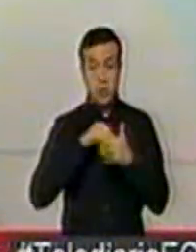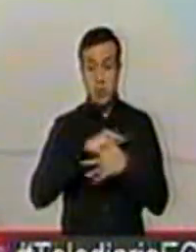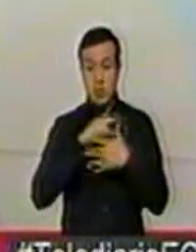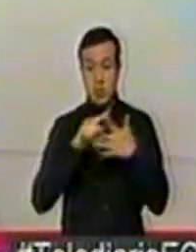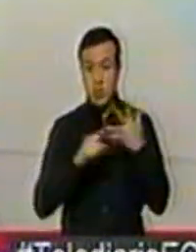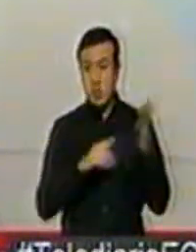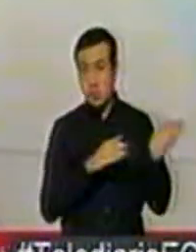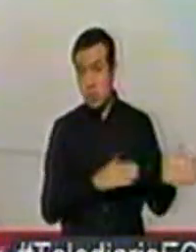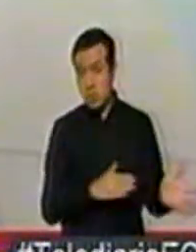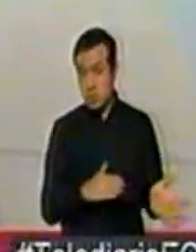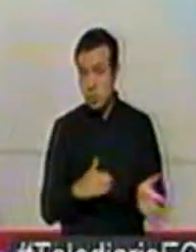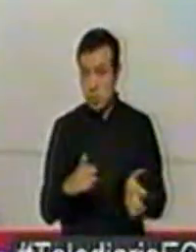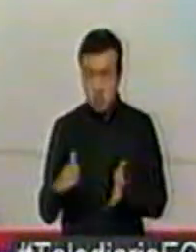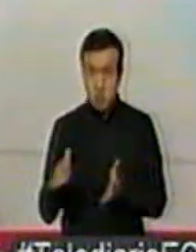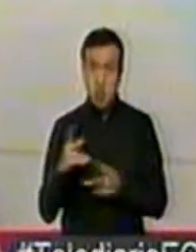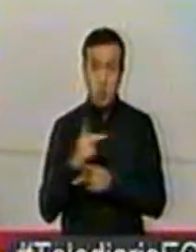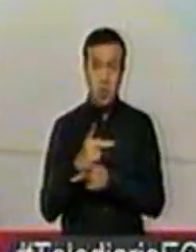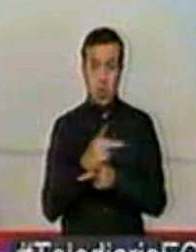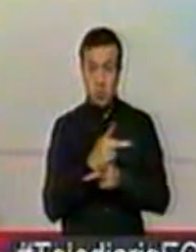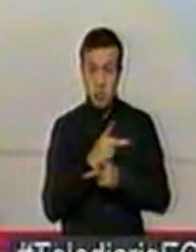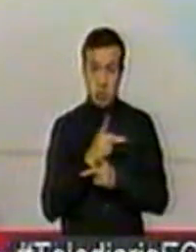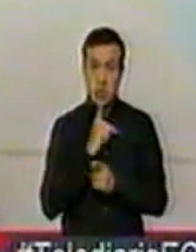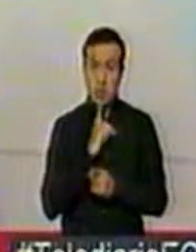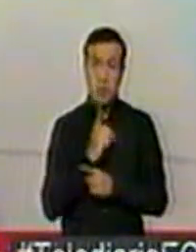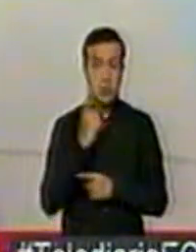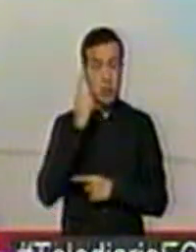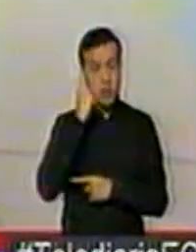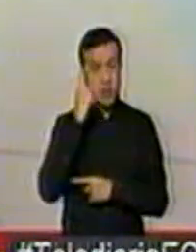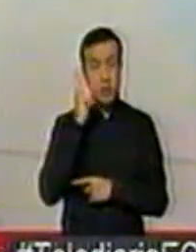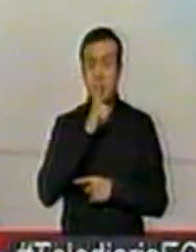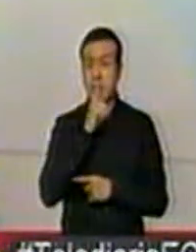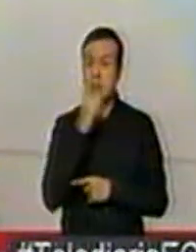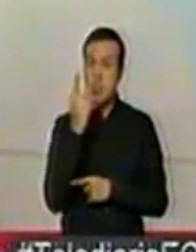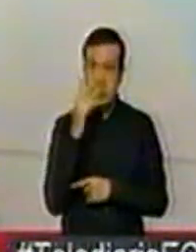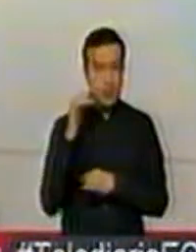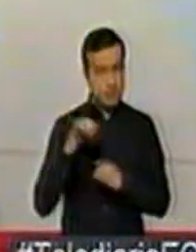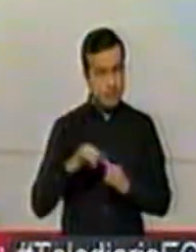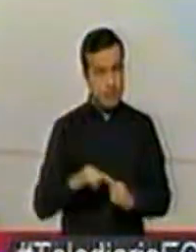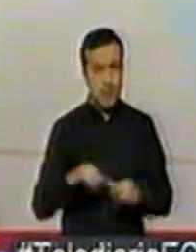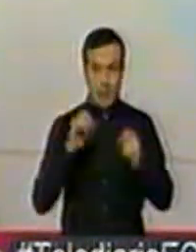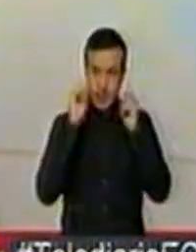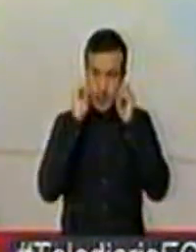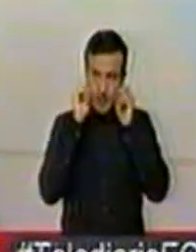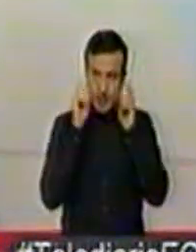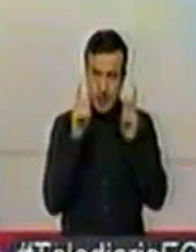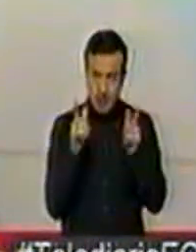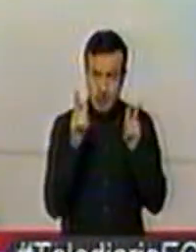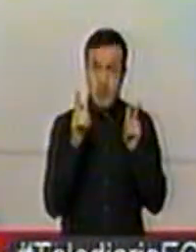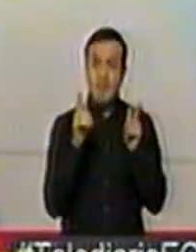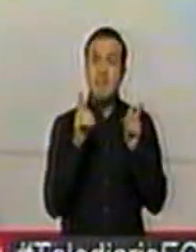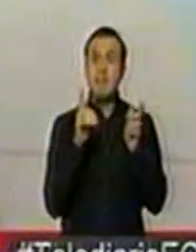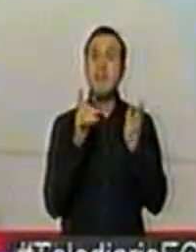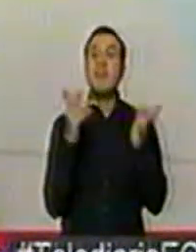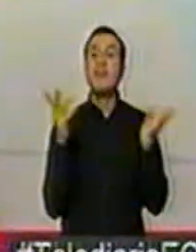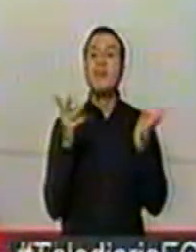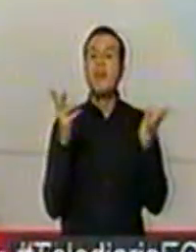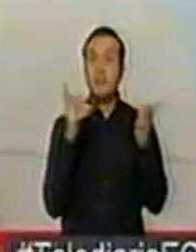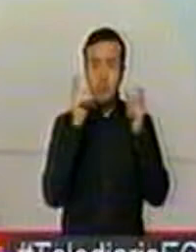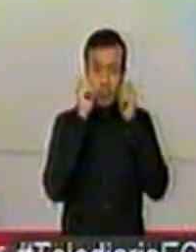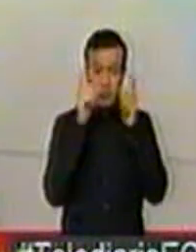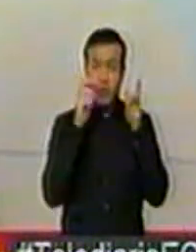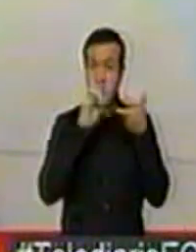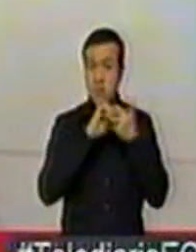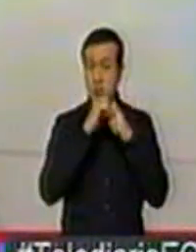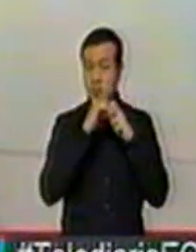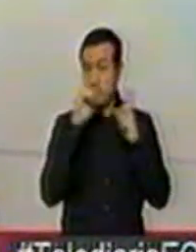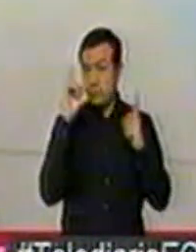visto, nosotros desde el Consejo también Intergeneracional hemos también alertado sobre esto, los medios de comunicación han alertado sobre esta